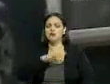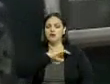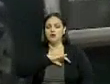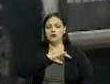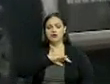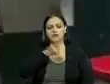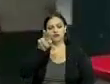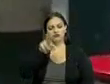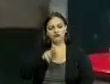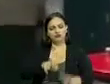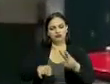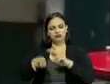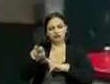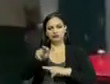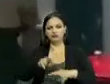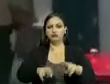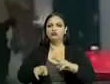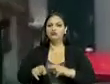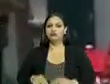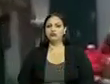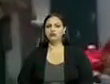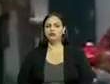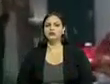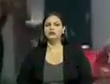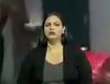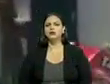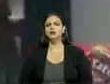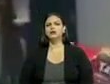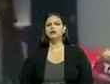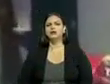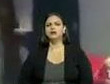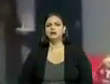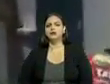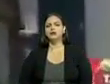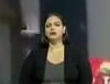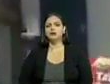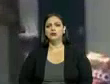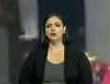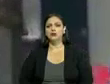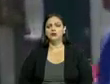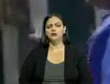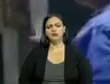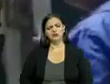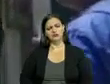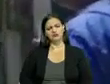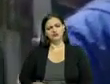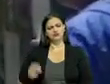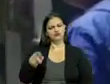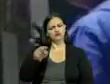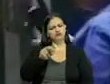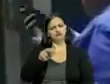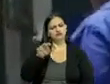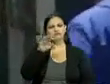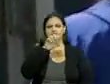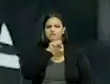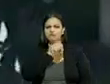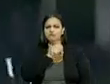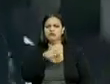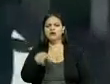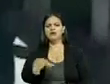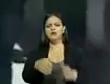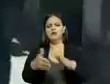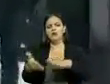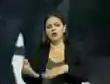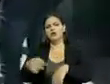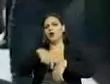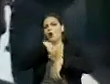hecho. Según la policía, el posible femicidio habría ocurrido por la mañana. Aproximadamente sería de unas 8 a 12 horas, en vista